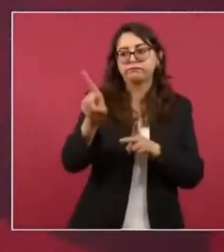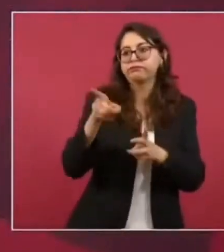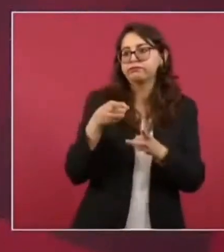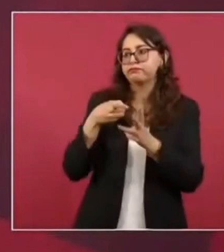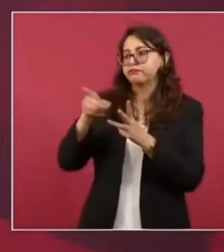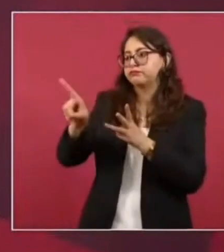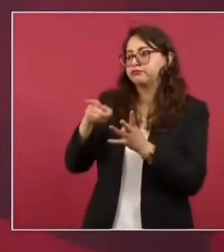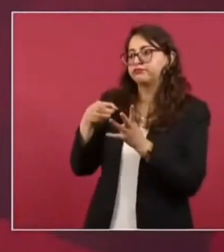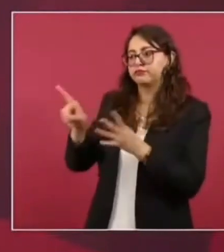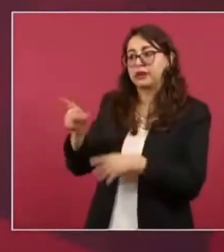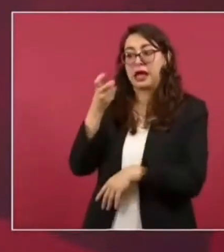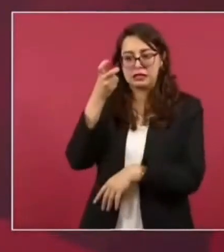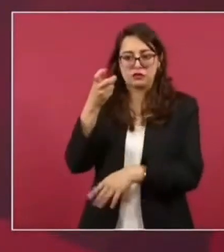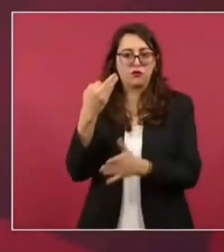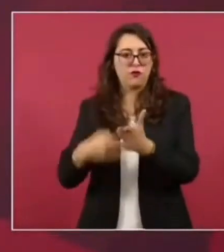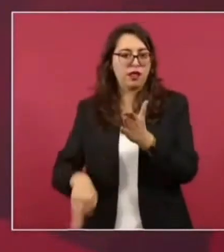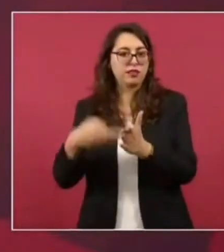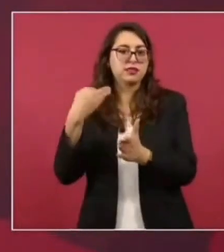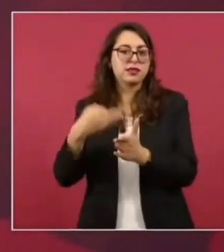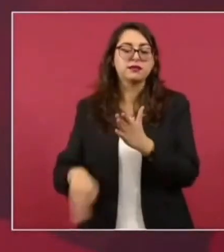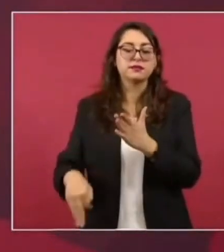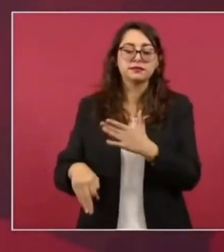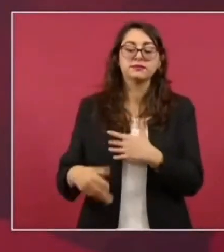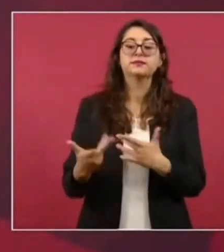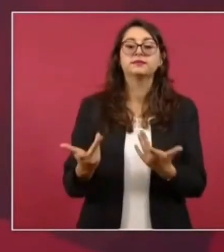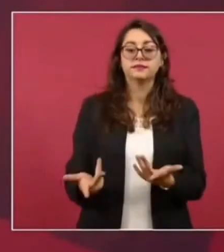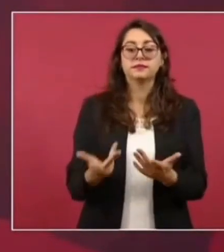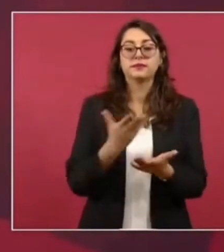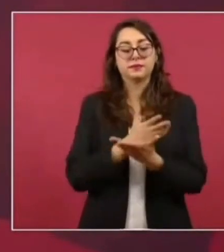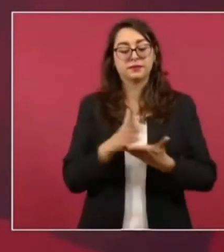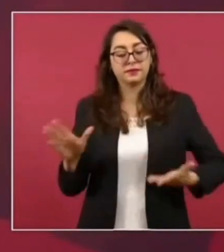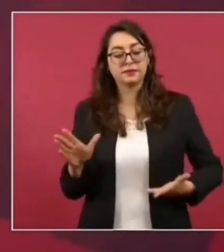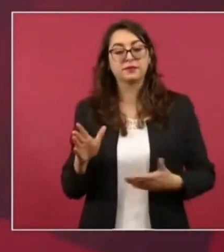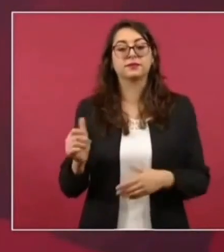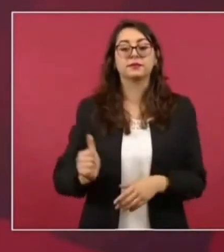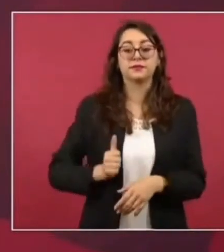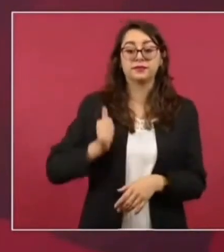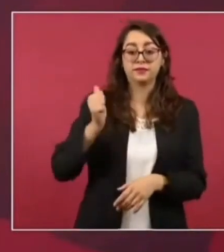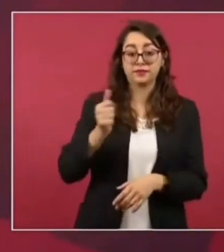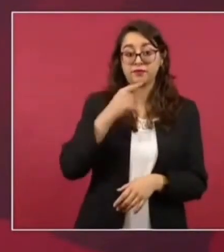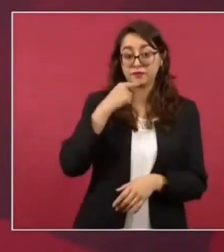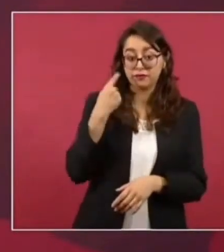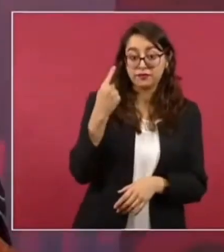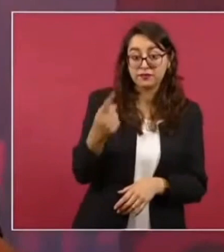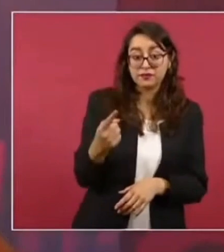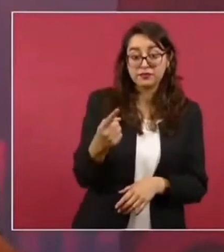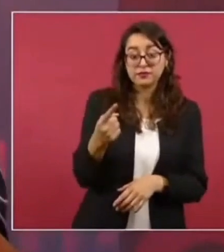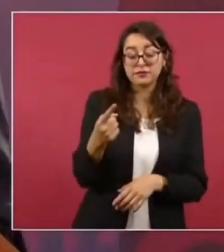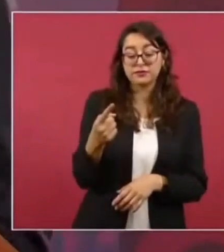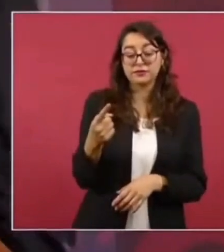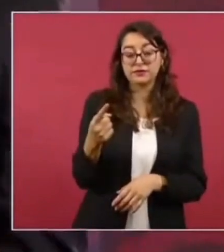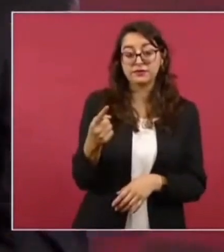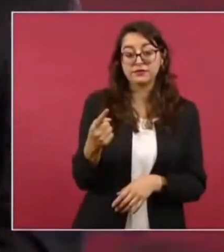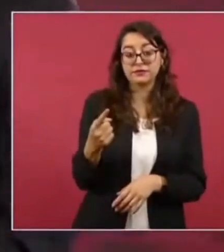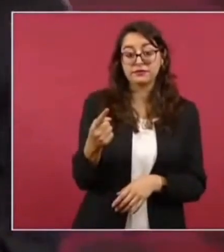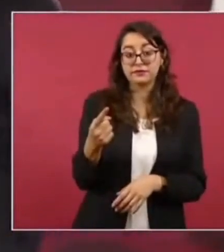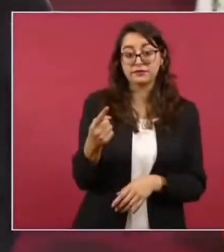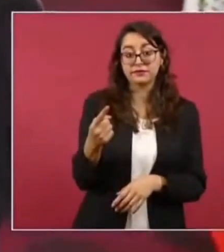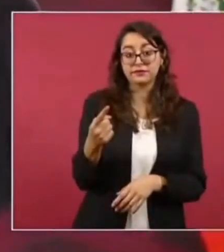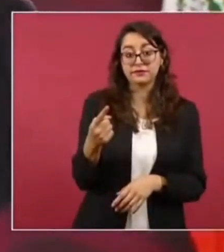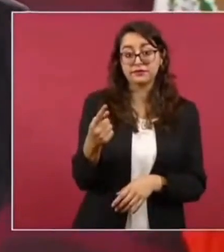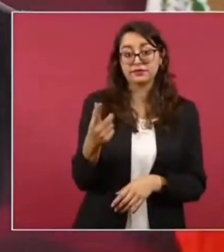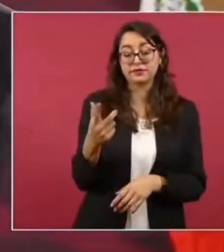haciendo. Además, aprovecho para comentarles que si apoyamos en todo